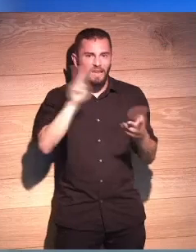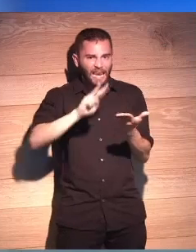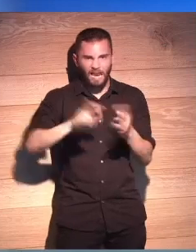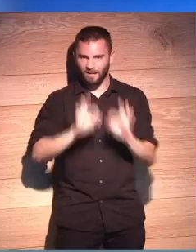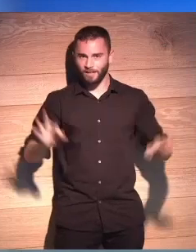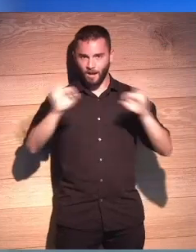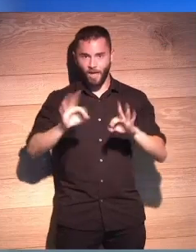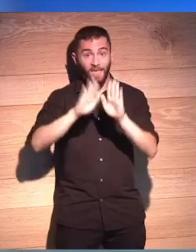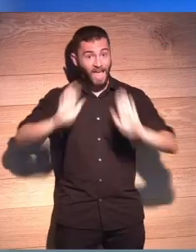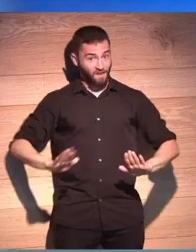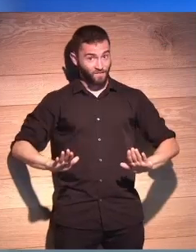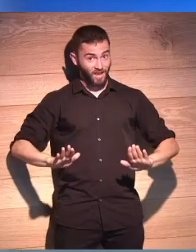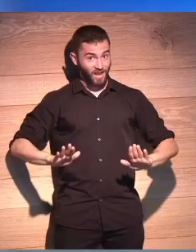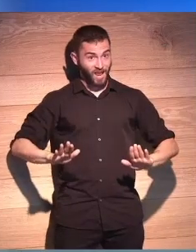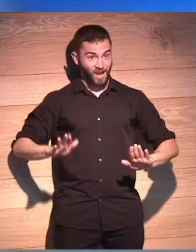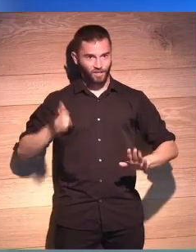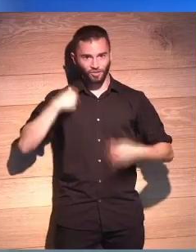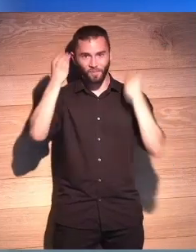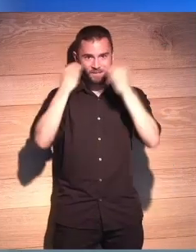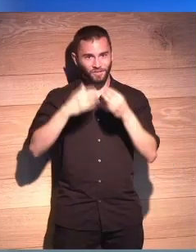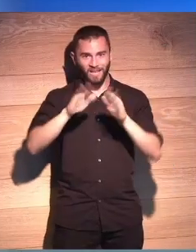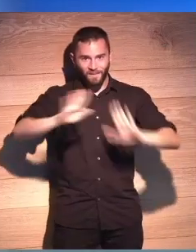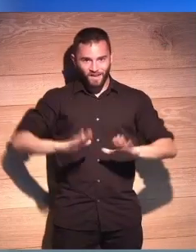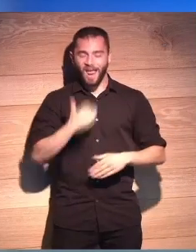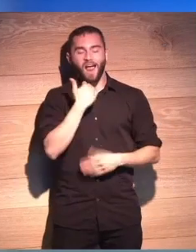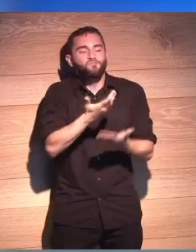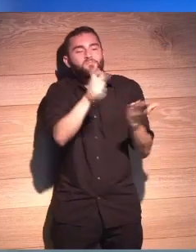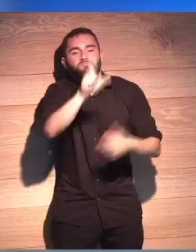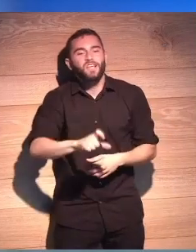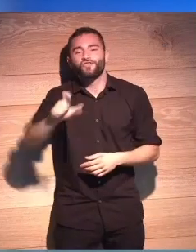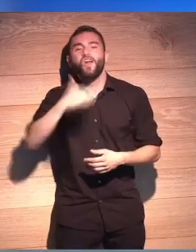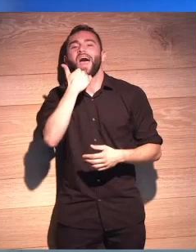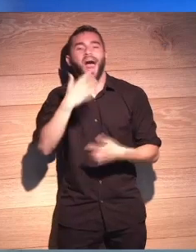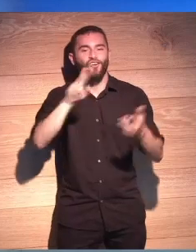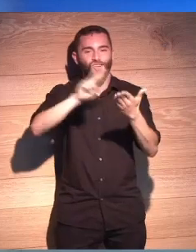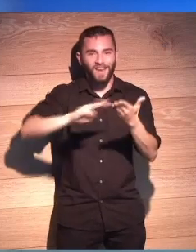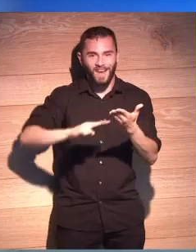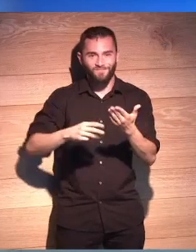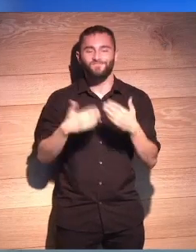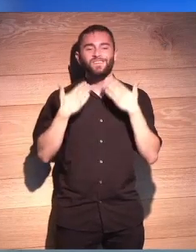Y al final creo que a lo mejor alguien lo lee, sobre todo gracias a vosotros. ¡Chao!